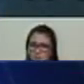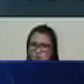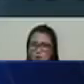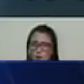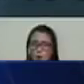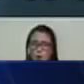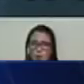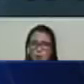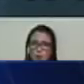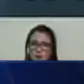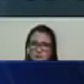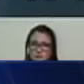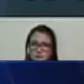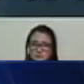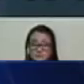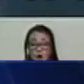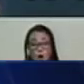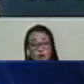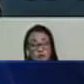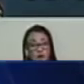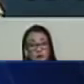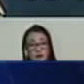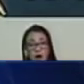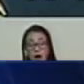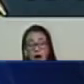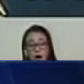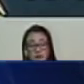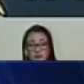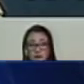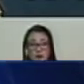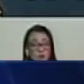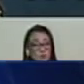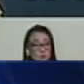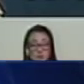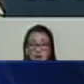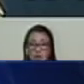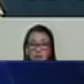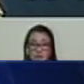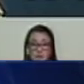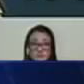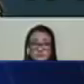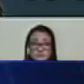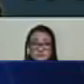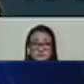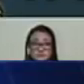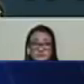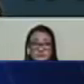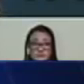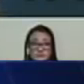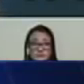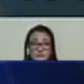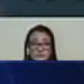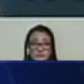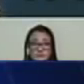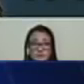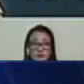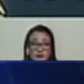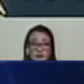un sistema electoral, no dicen nada de eso, se quedan callados. El sistema electoral más transparente, eficaz del mundo